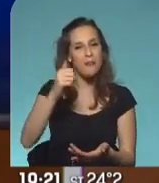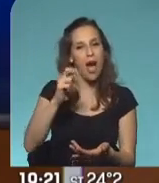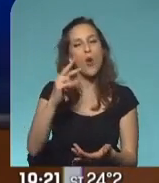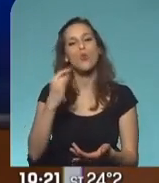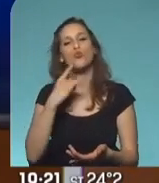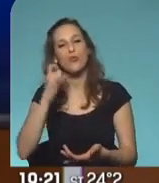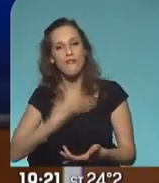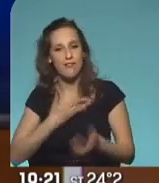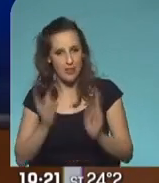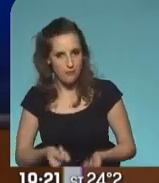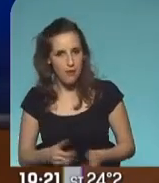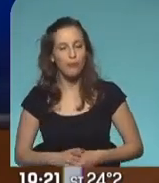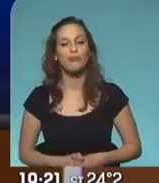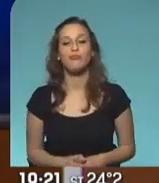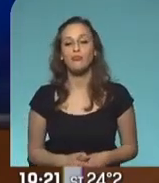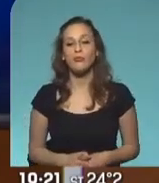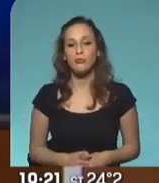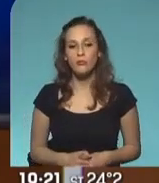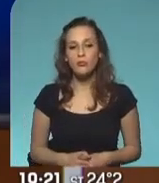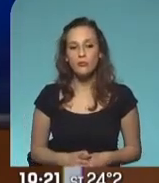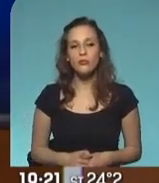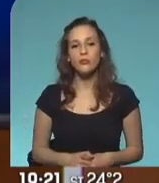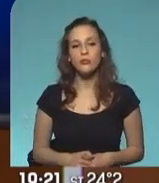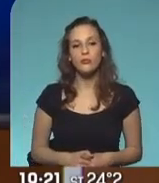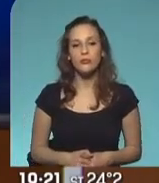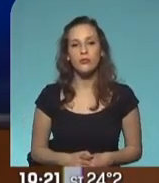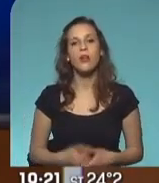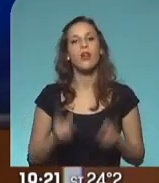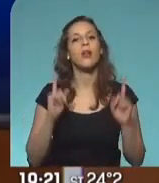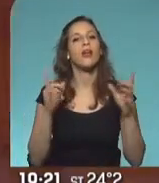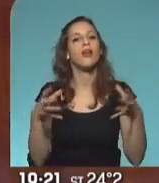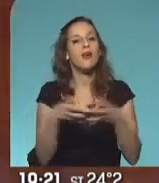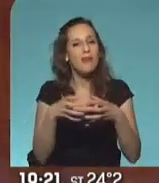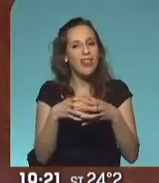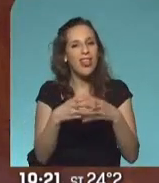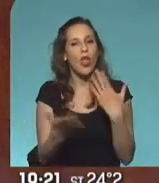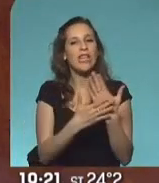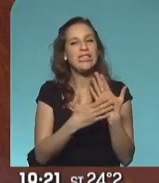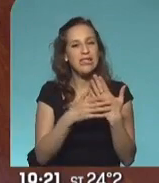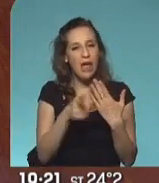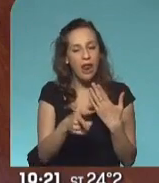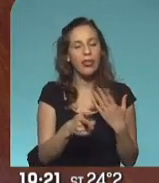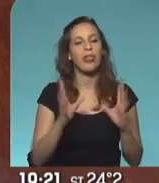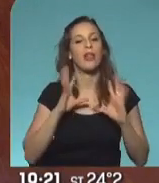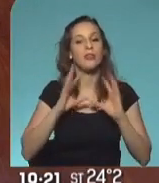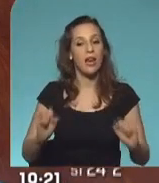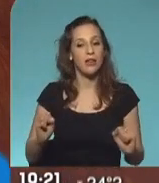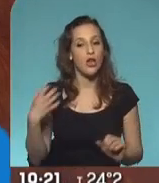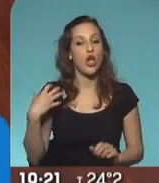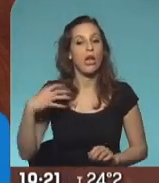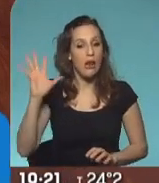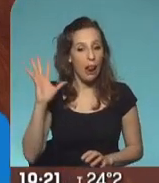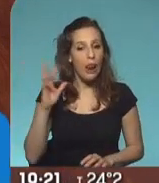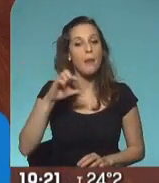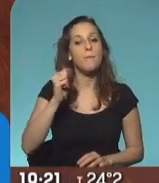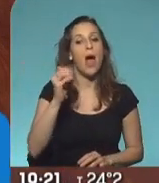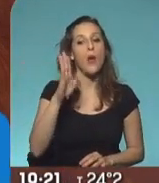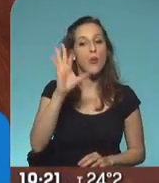Podemos, que es uno de los partidos progresistas españoles, un partido de izquierda. Su secretario general es Pablo Iglesias y